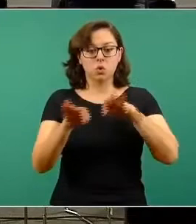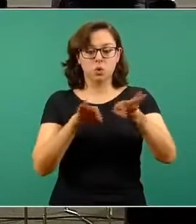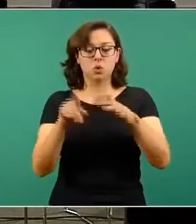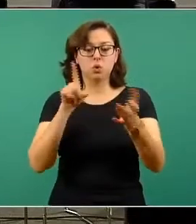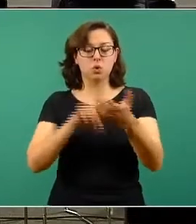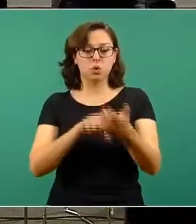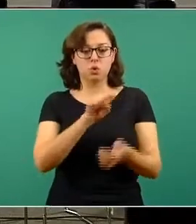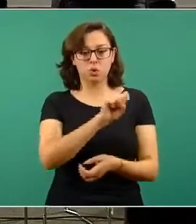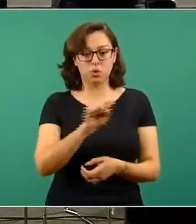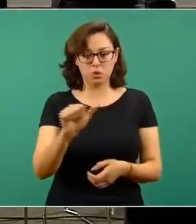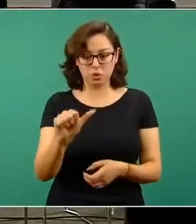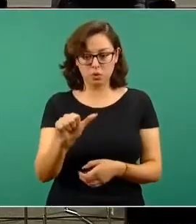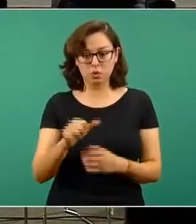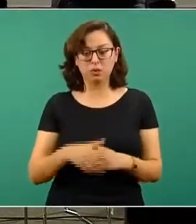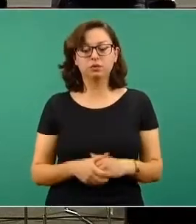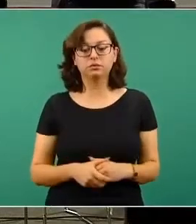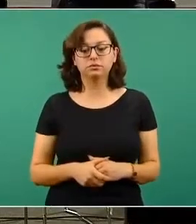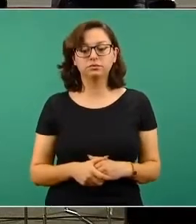Secretaría de Salud,